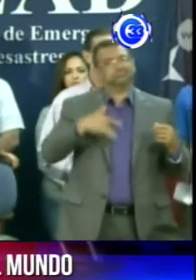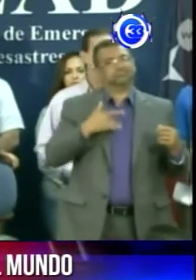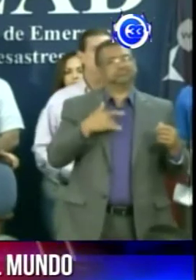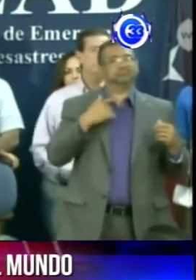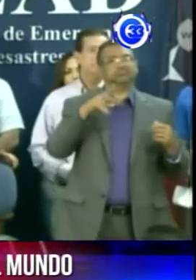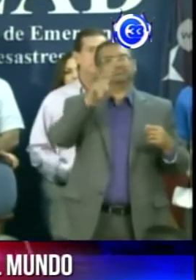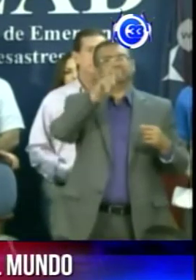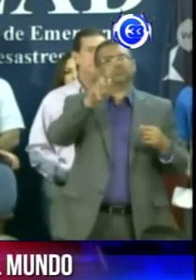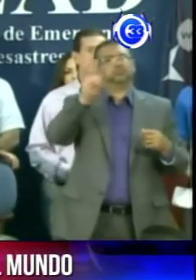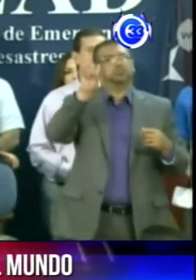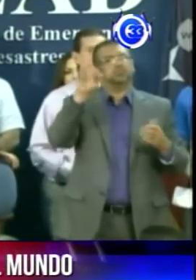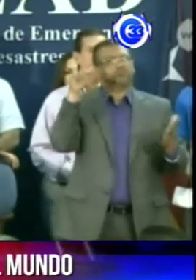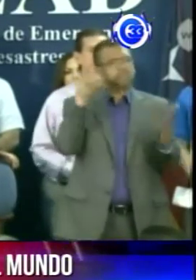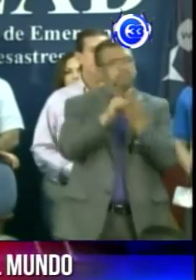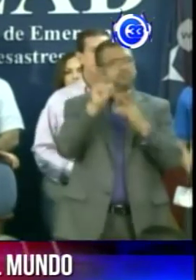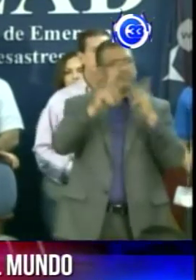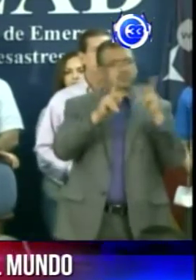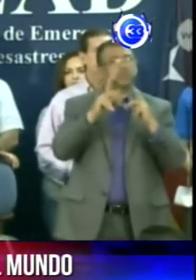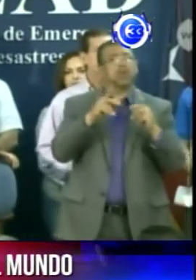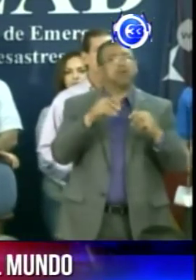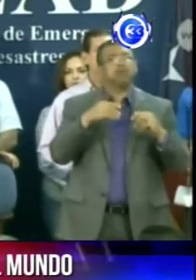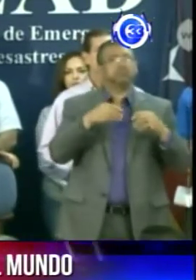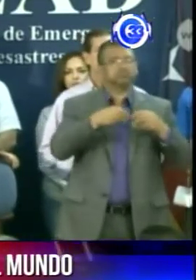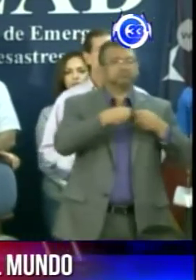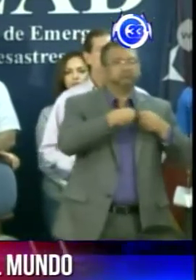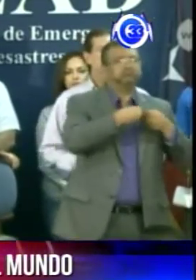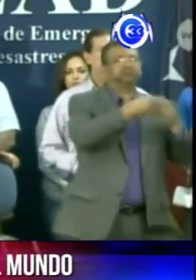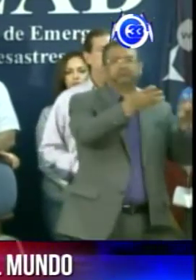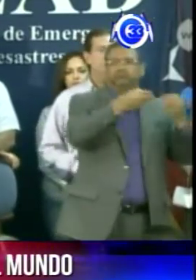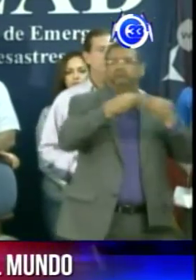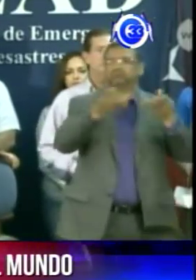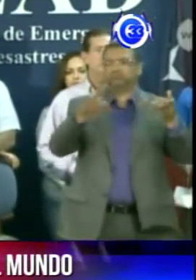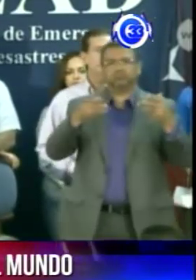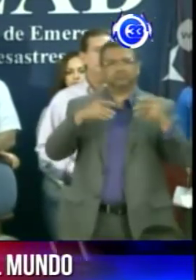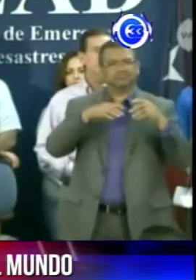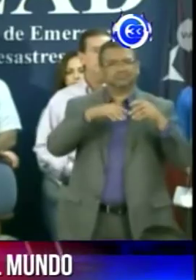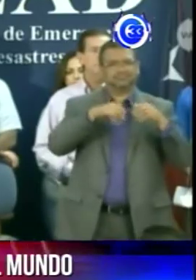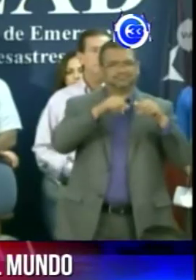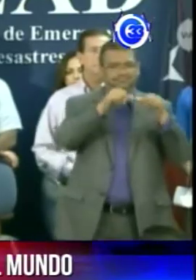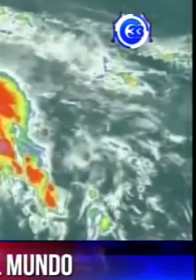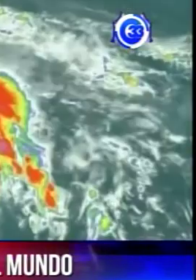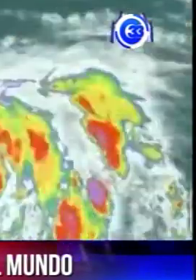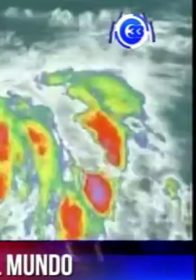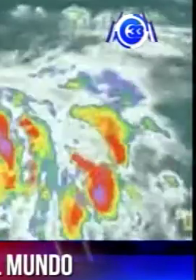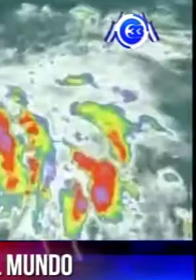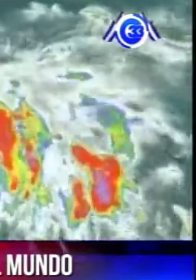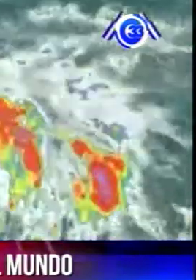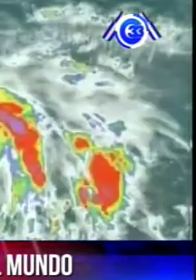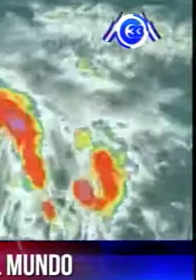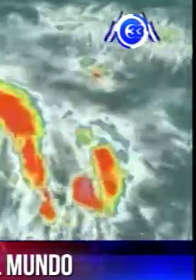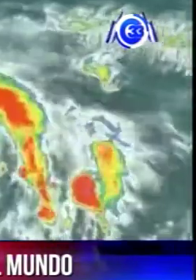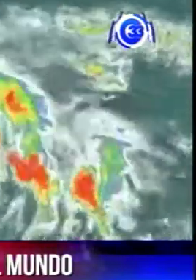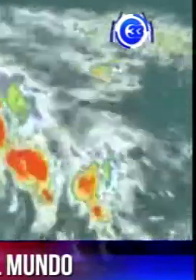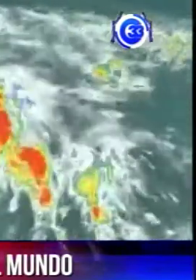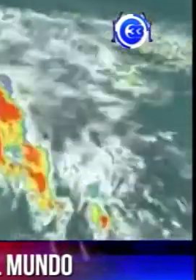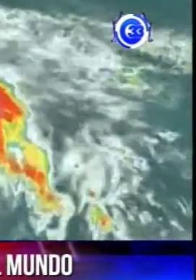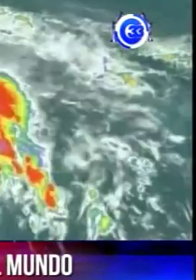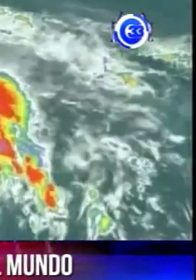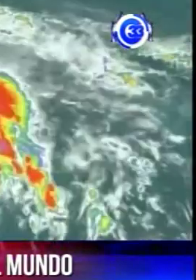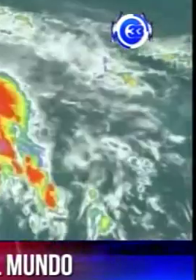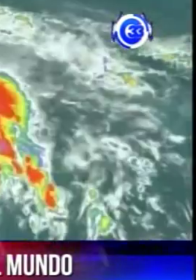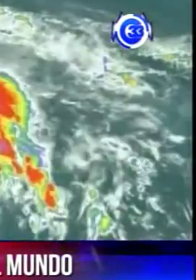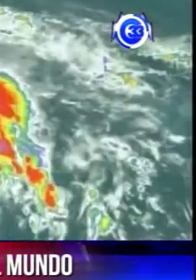240,000 refugiados, comida hasta para 20 días, esto con agua también. La vigilancia